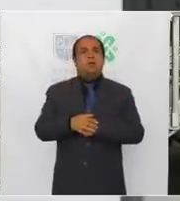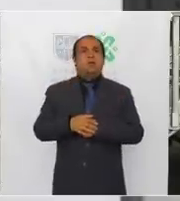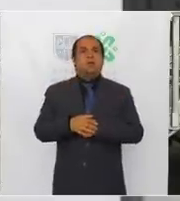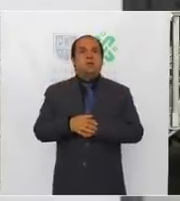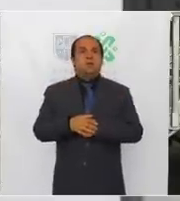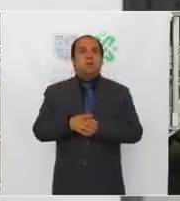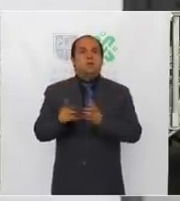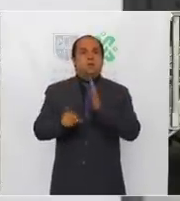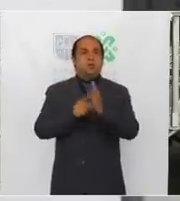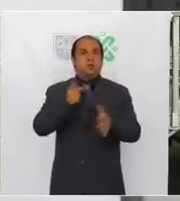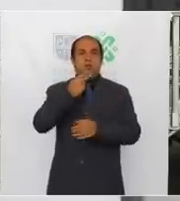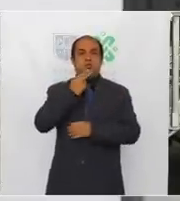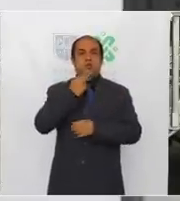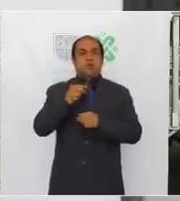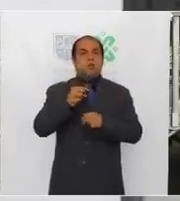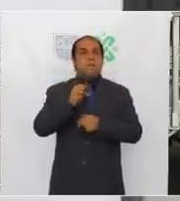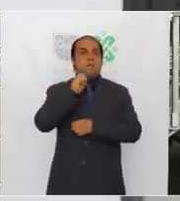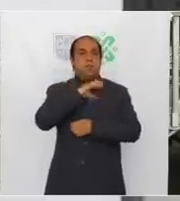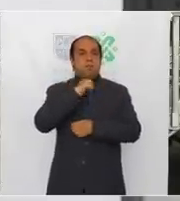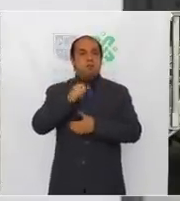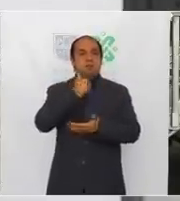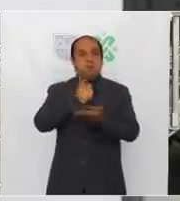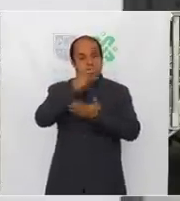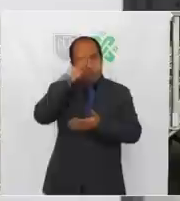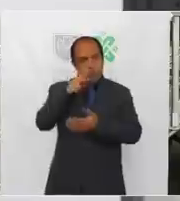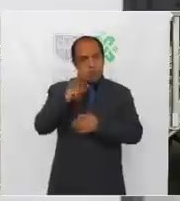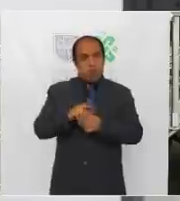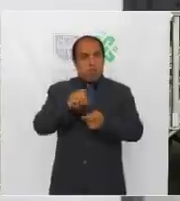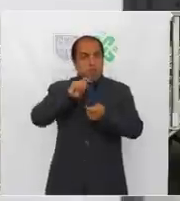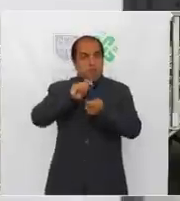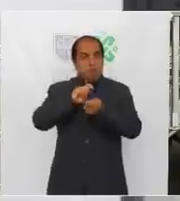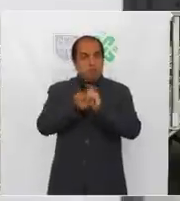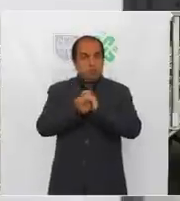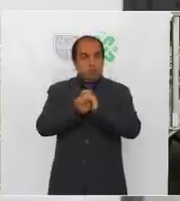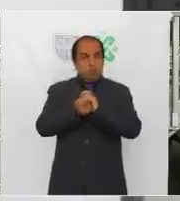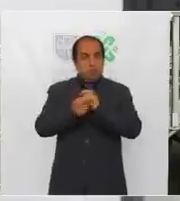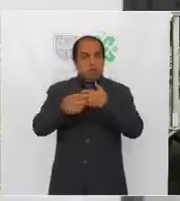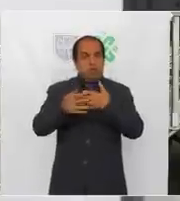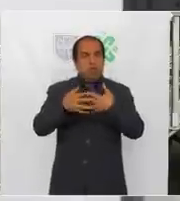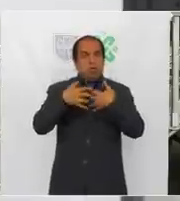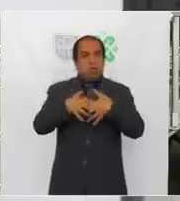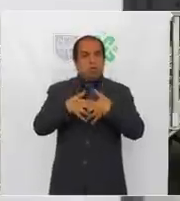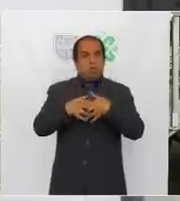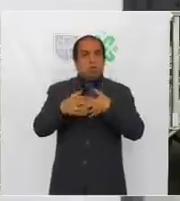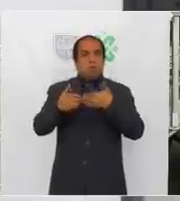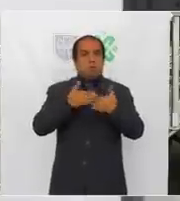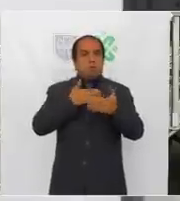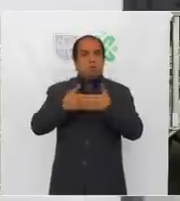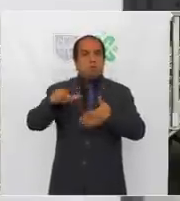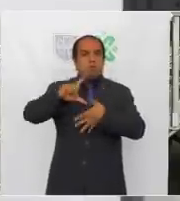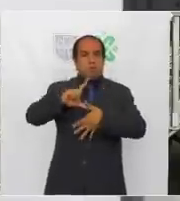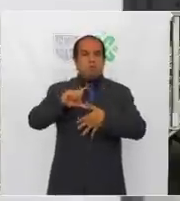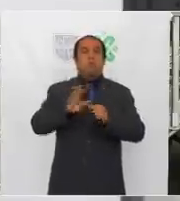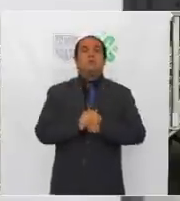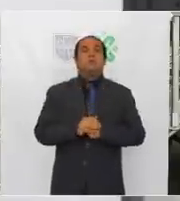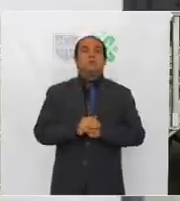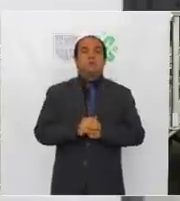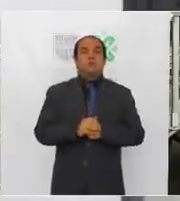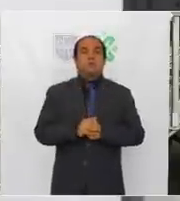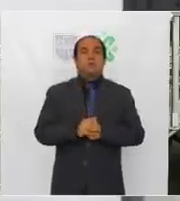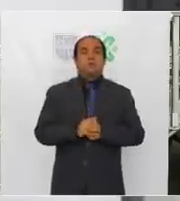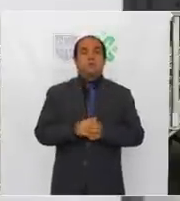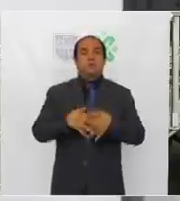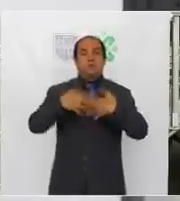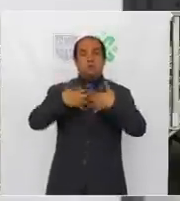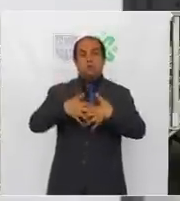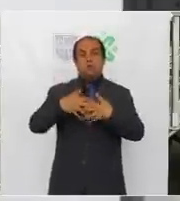sólidos en la Ciudad de México y se convierte en la planta más moderna de América Latina. Una planta que tiene